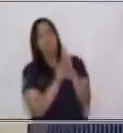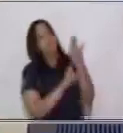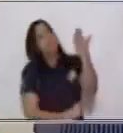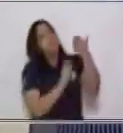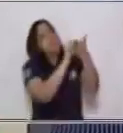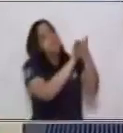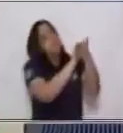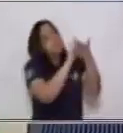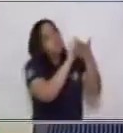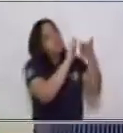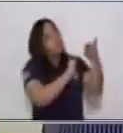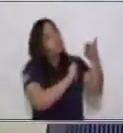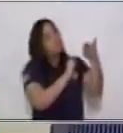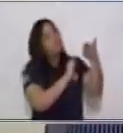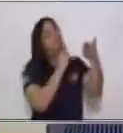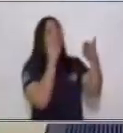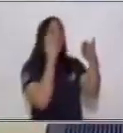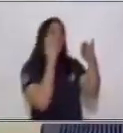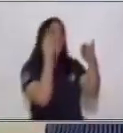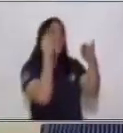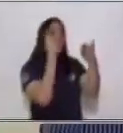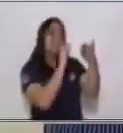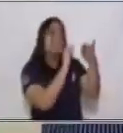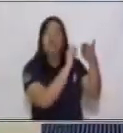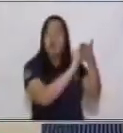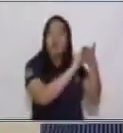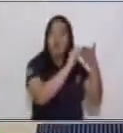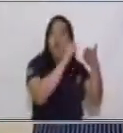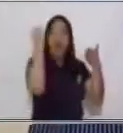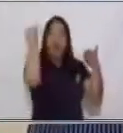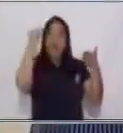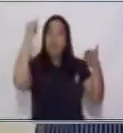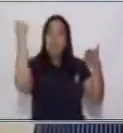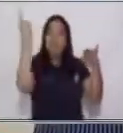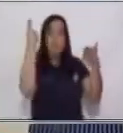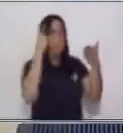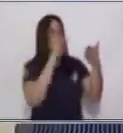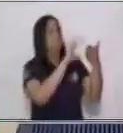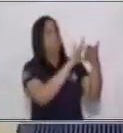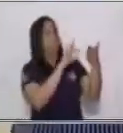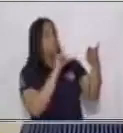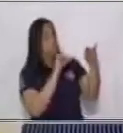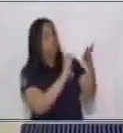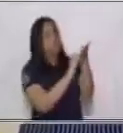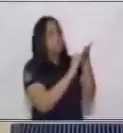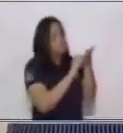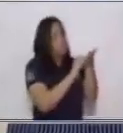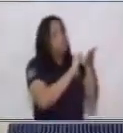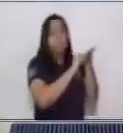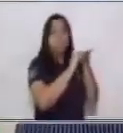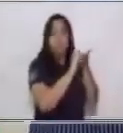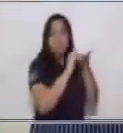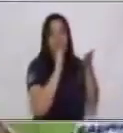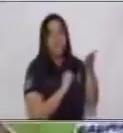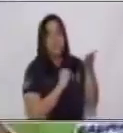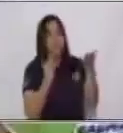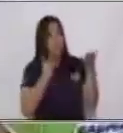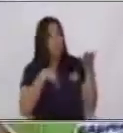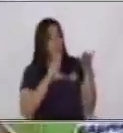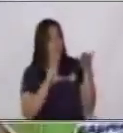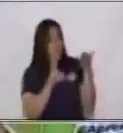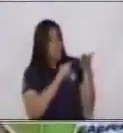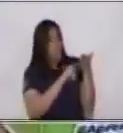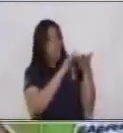más importante, las ideas principales. Subrayamos y extraemos esas ideas y las anotamos en alguna